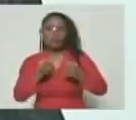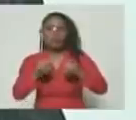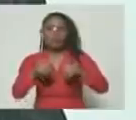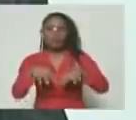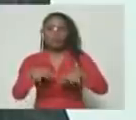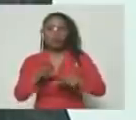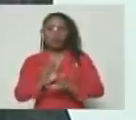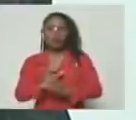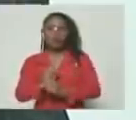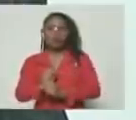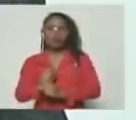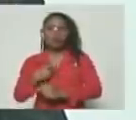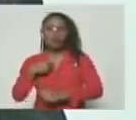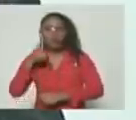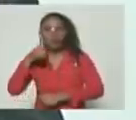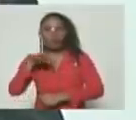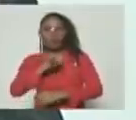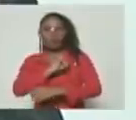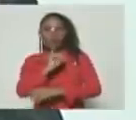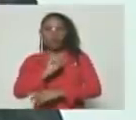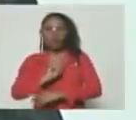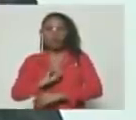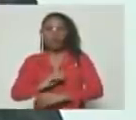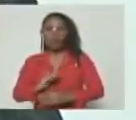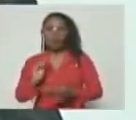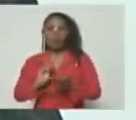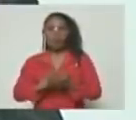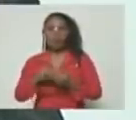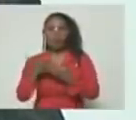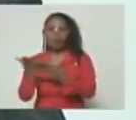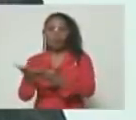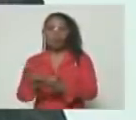confianza que el pueblo zuliano depositó en él.